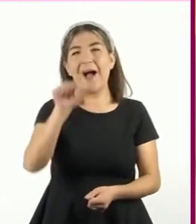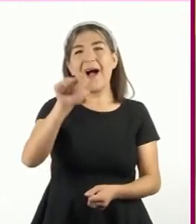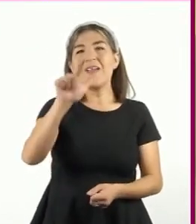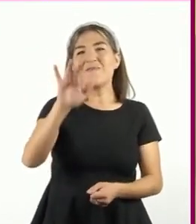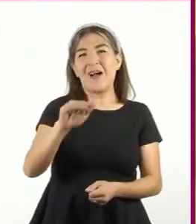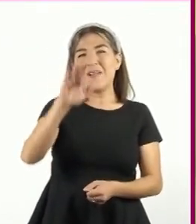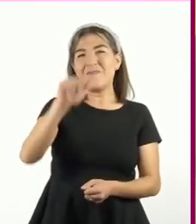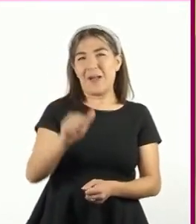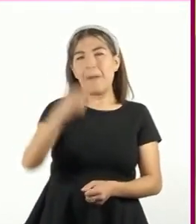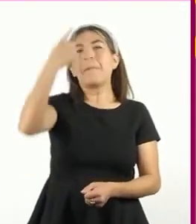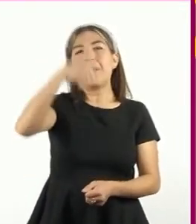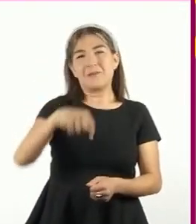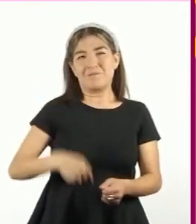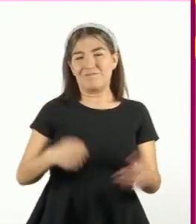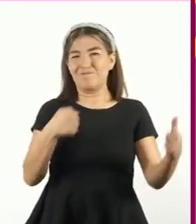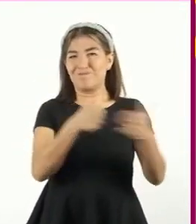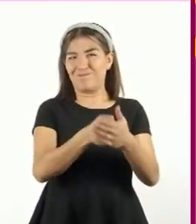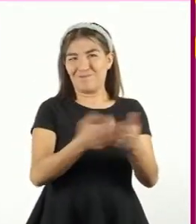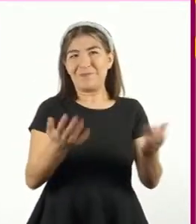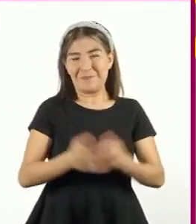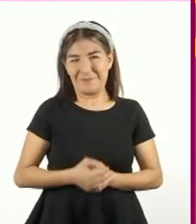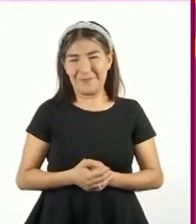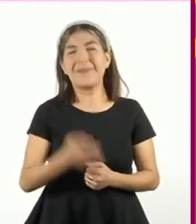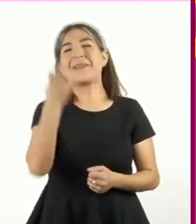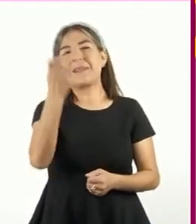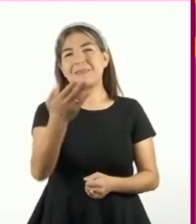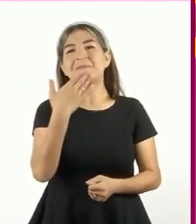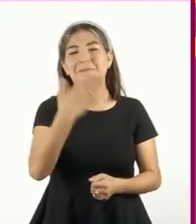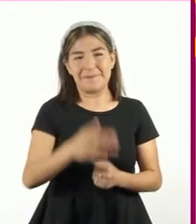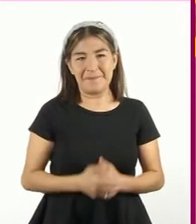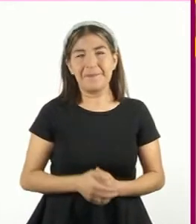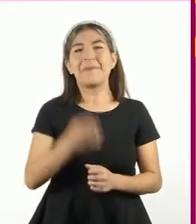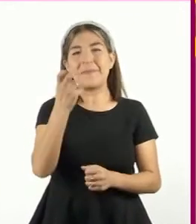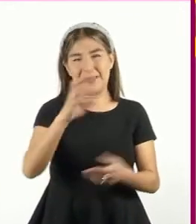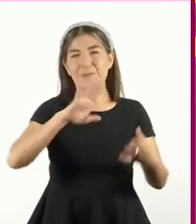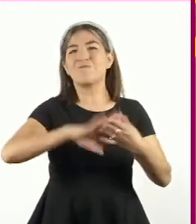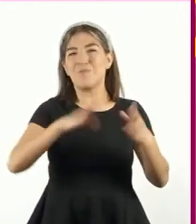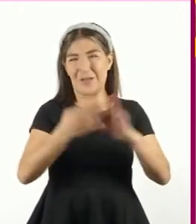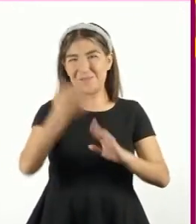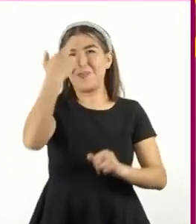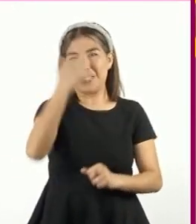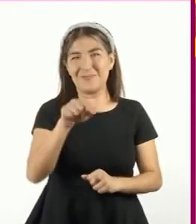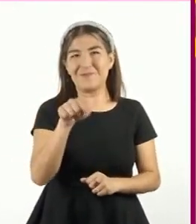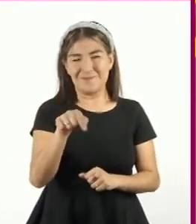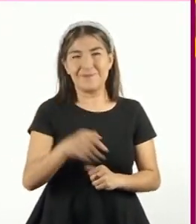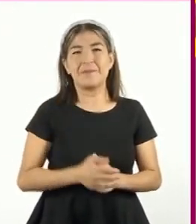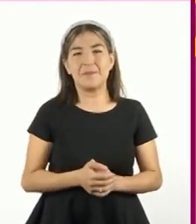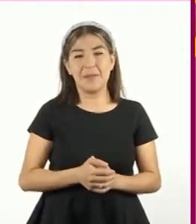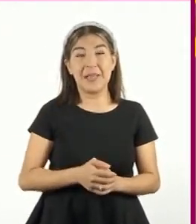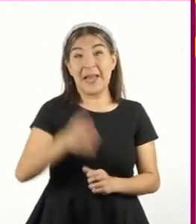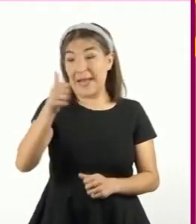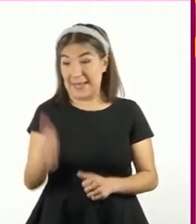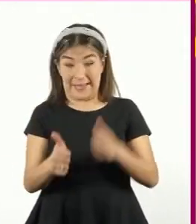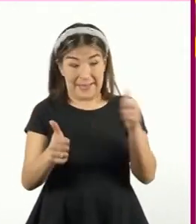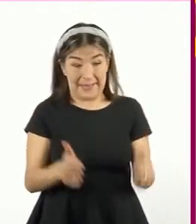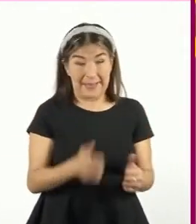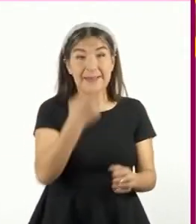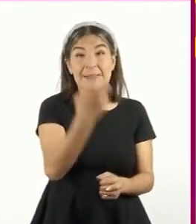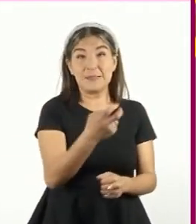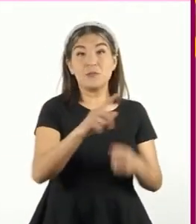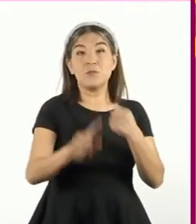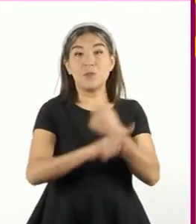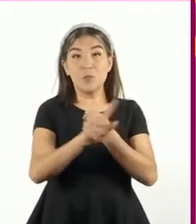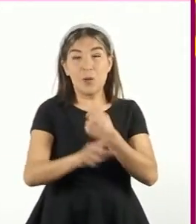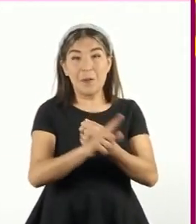para satisfacerse. Vamos muy bien, ese es el motivo. En el conflicto, cada una de las partes